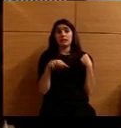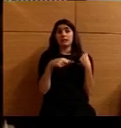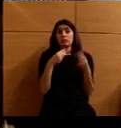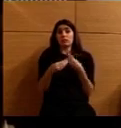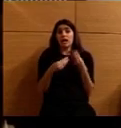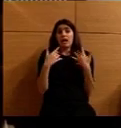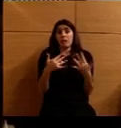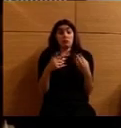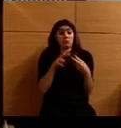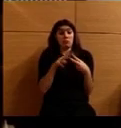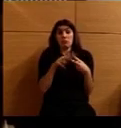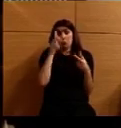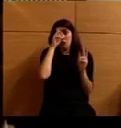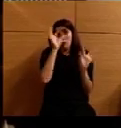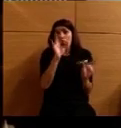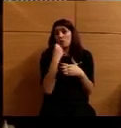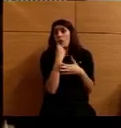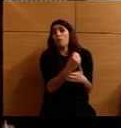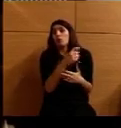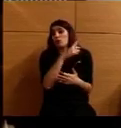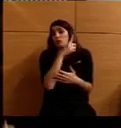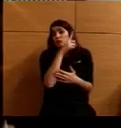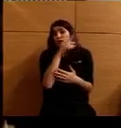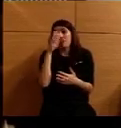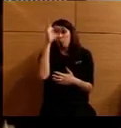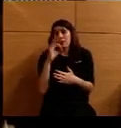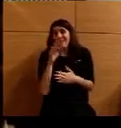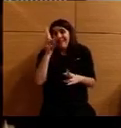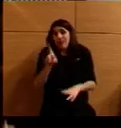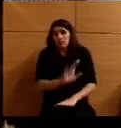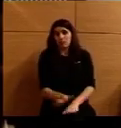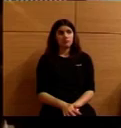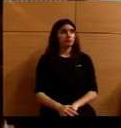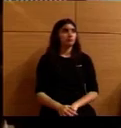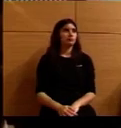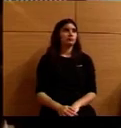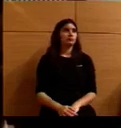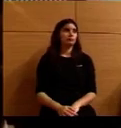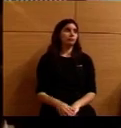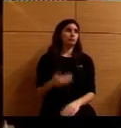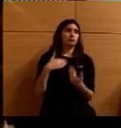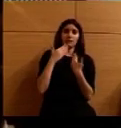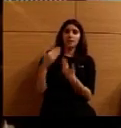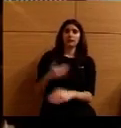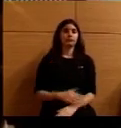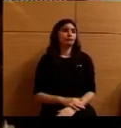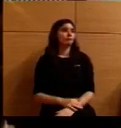brevedad posible. Por lo tanto, nos parece muy razonable y vamos a apoyar la propuesta sin ningún tipo de reto. Gracias. Gracias.